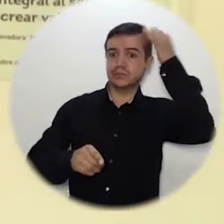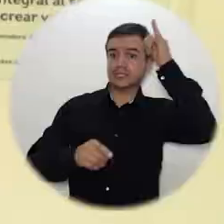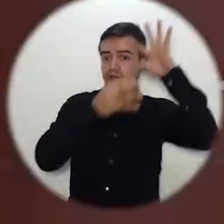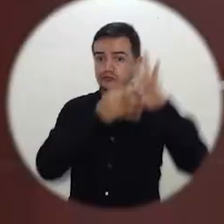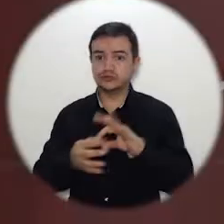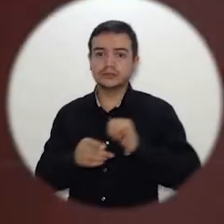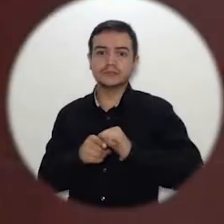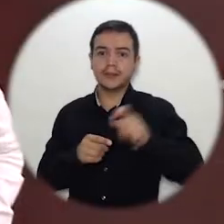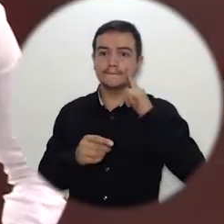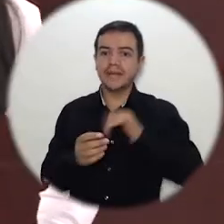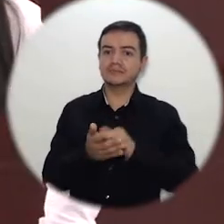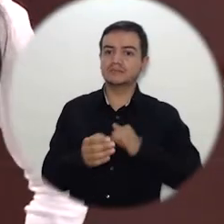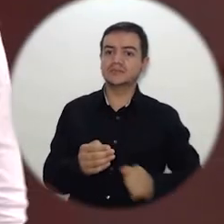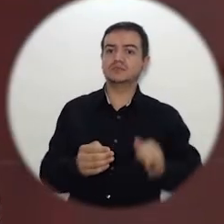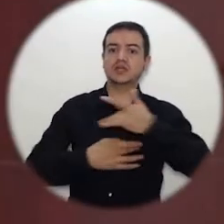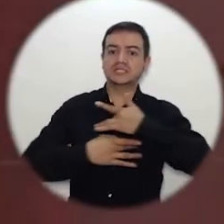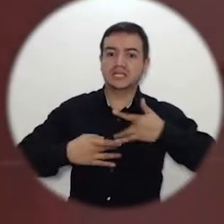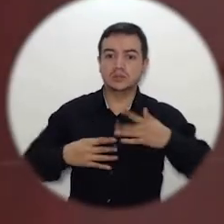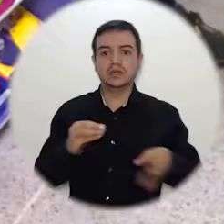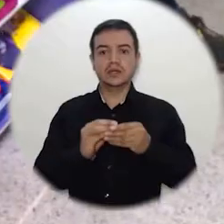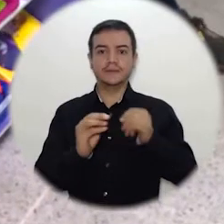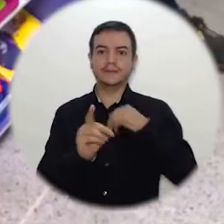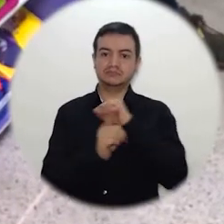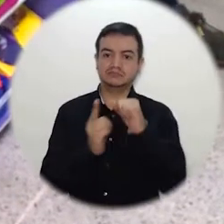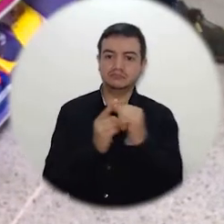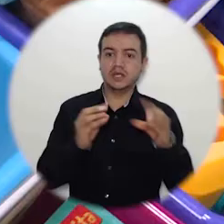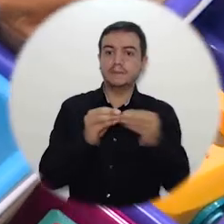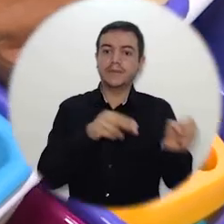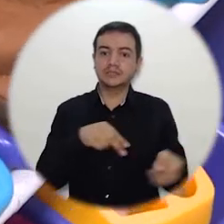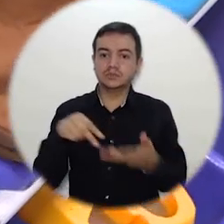área clínica, organizacional, educativa y social del programa de psicología.